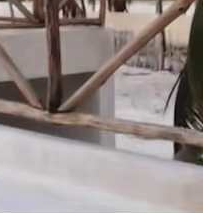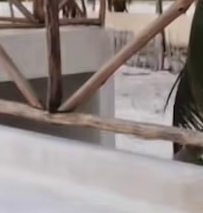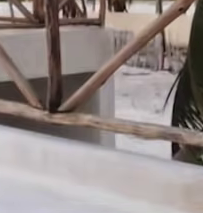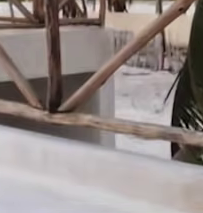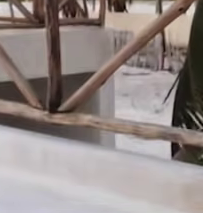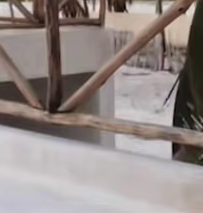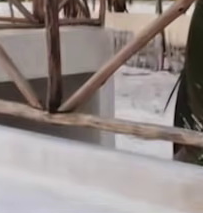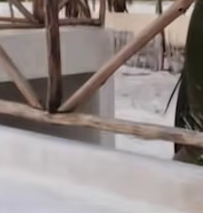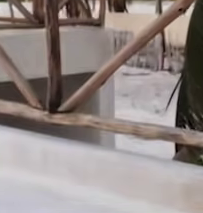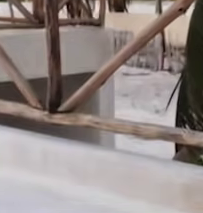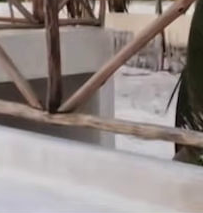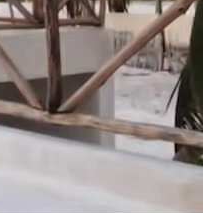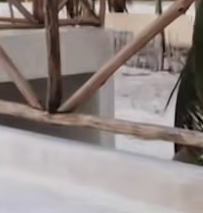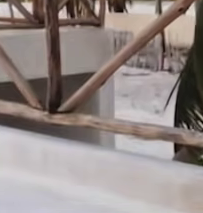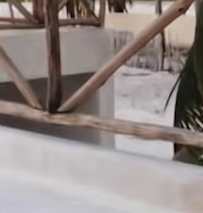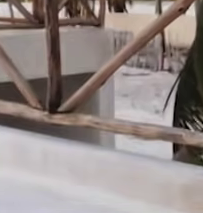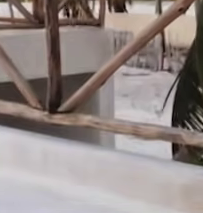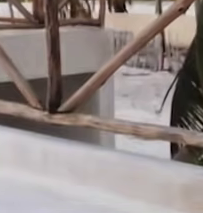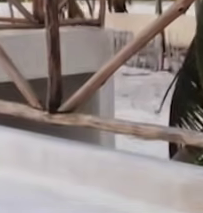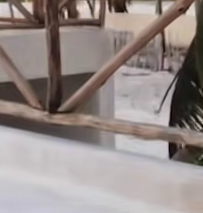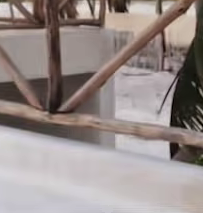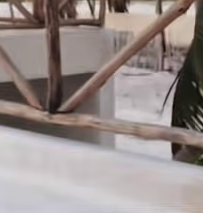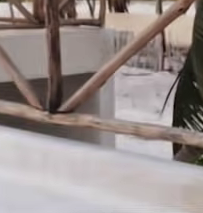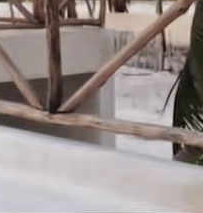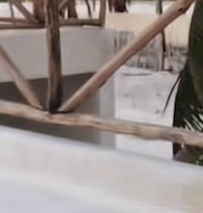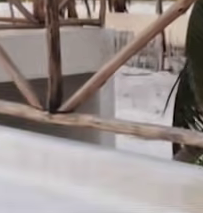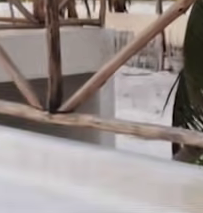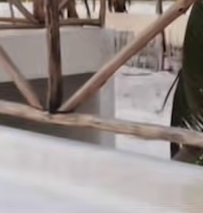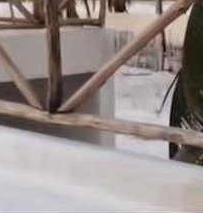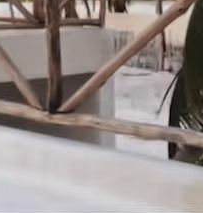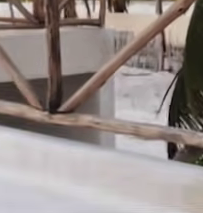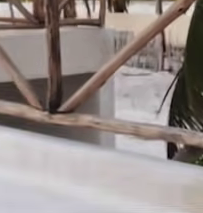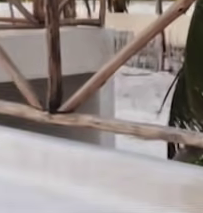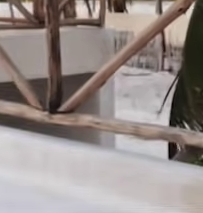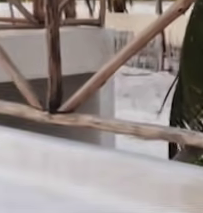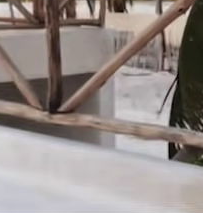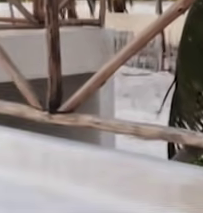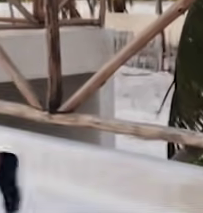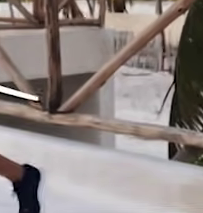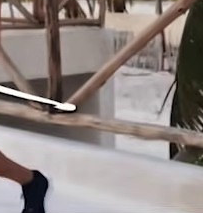las piernas mientras damos un paso. Venga, así.